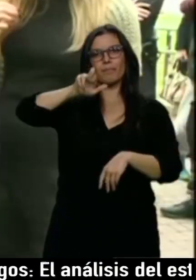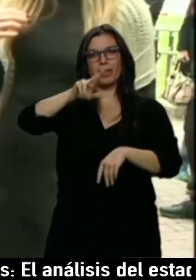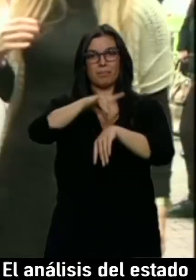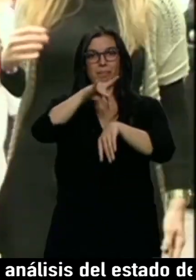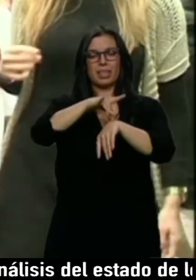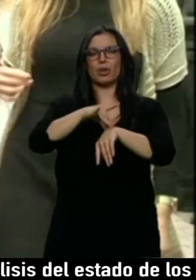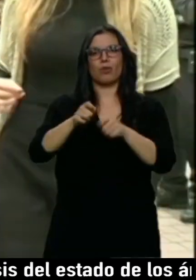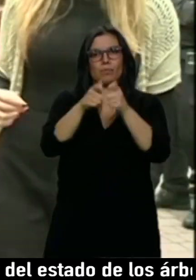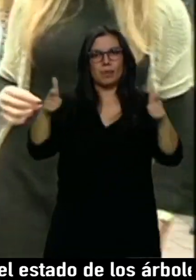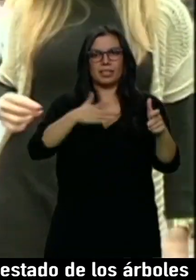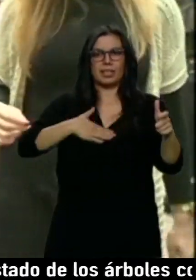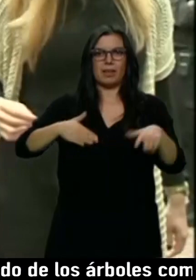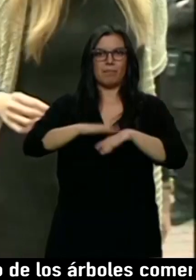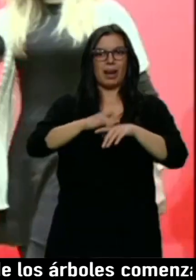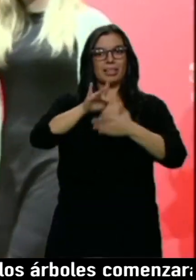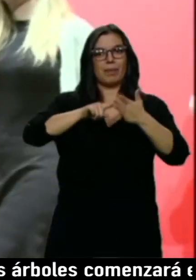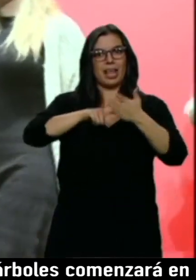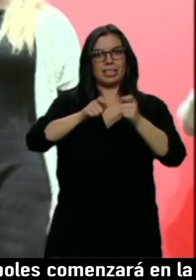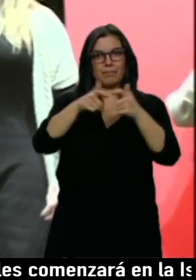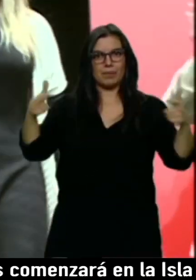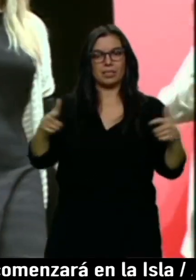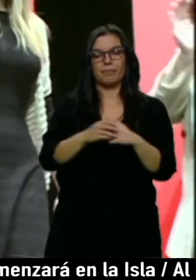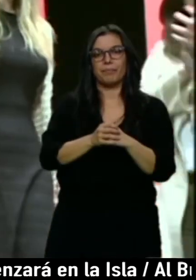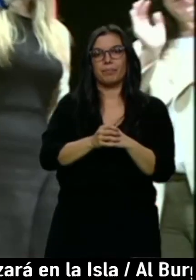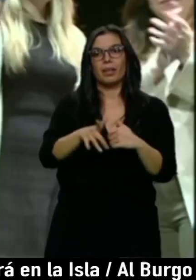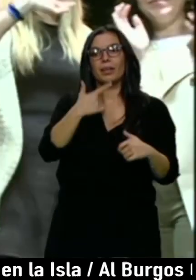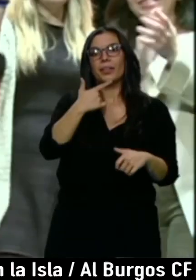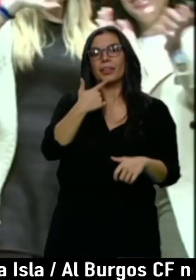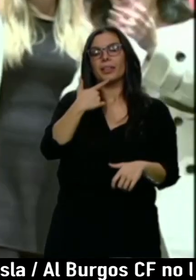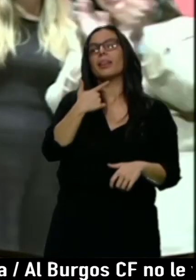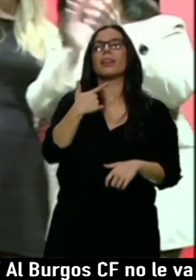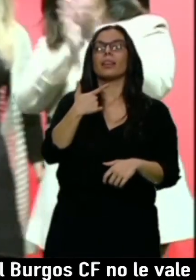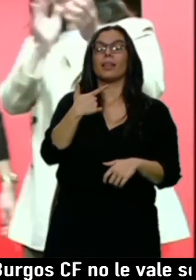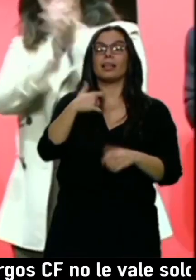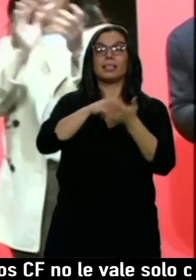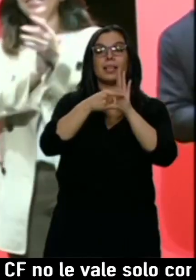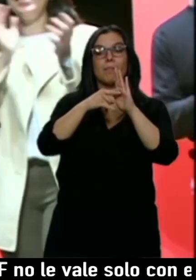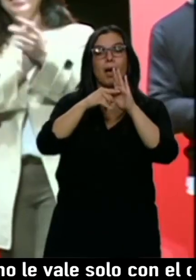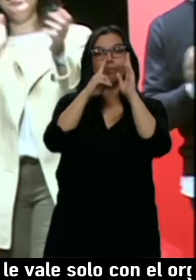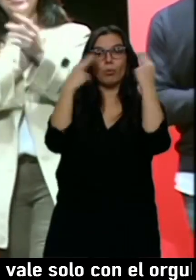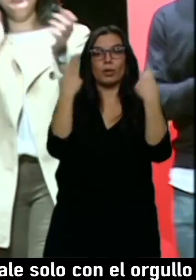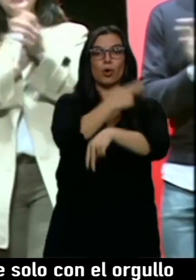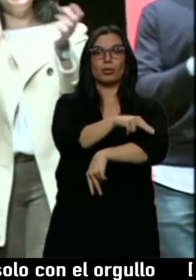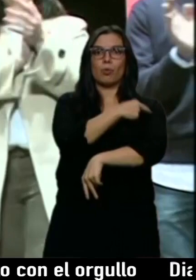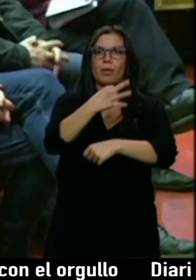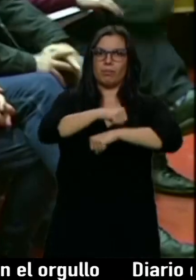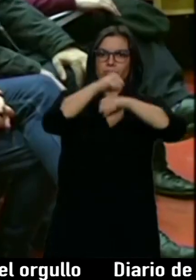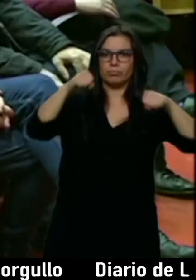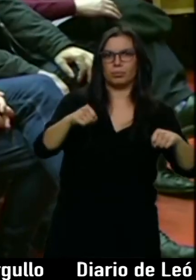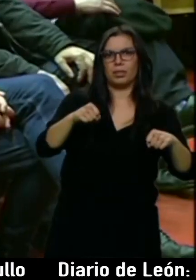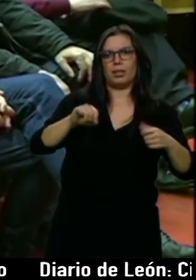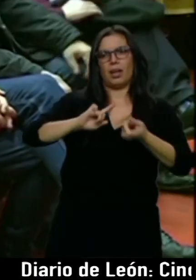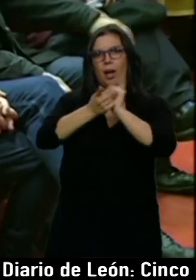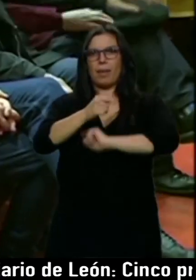especialistas. María Luisa Carcedo ha apostado por reforzar el sistema público de salud en vez de privatizar servicios como se ha hecho en algunas